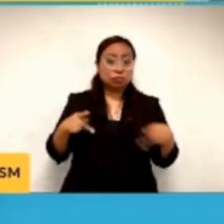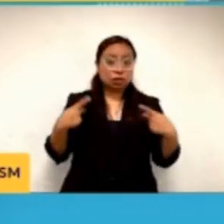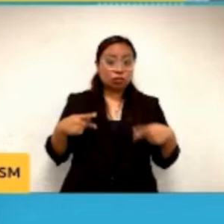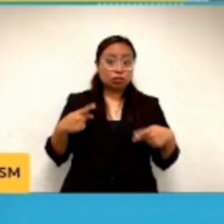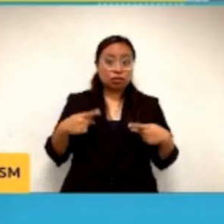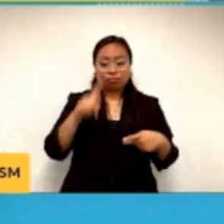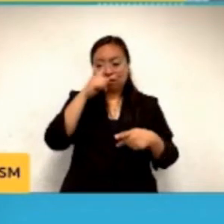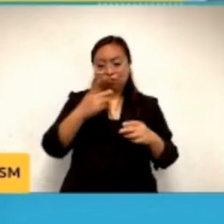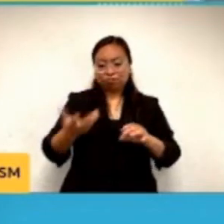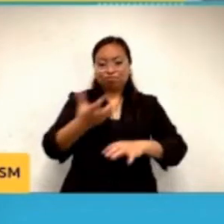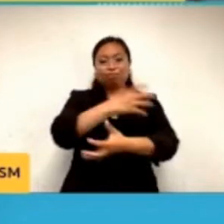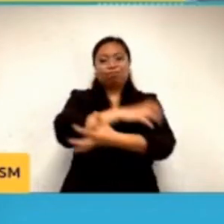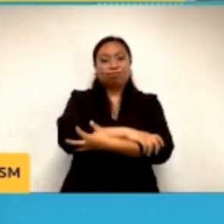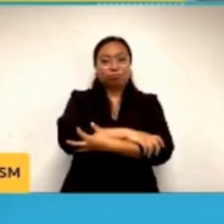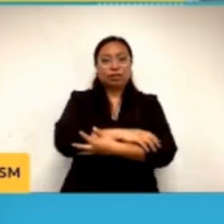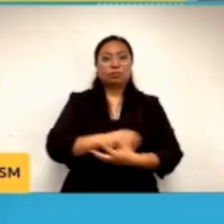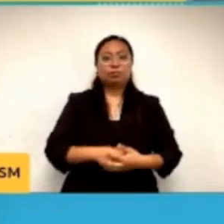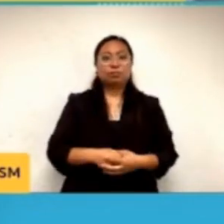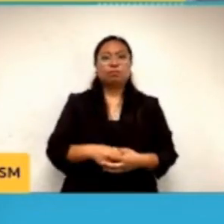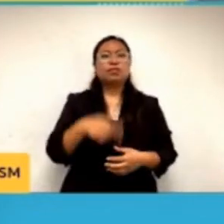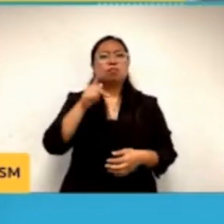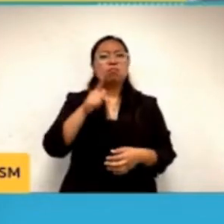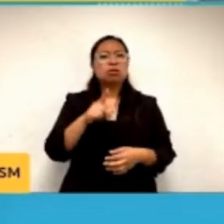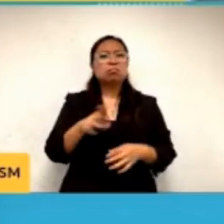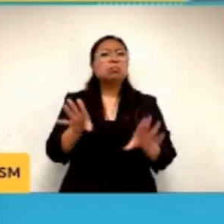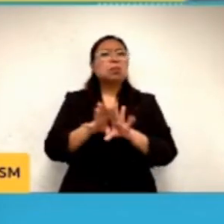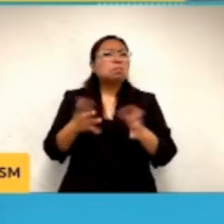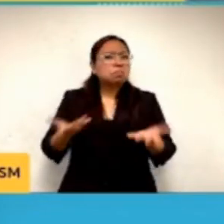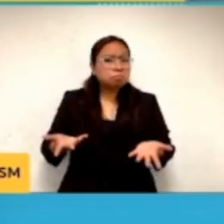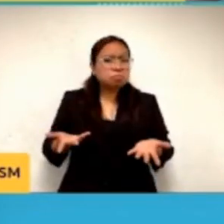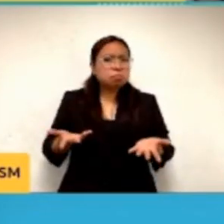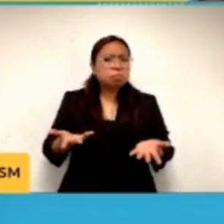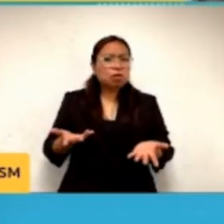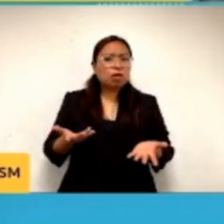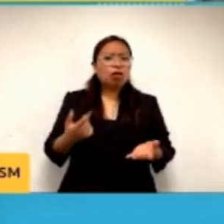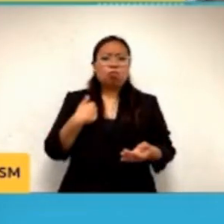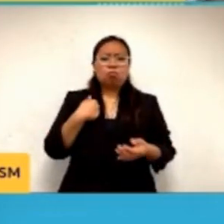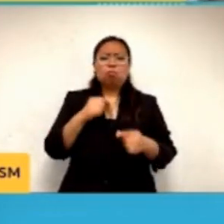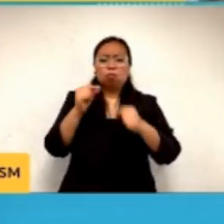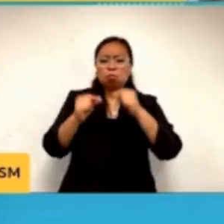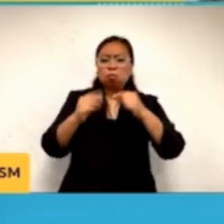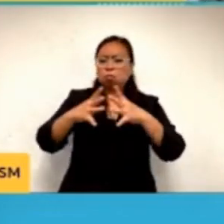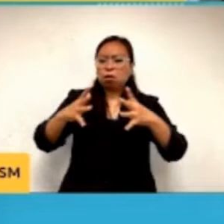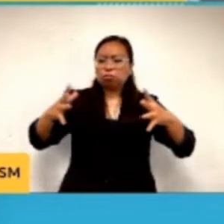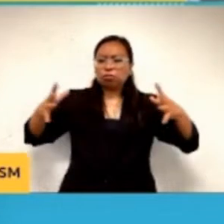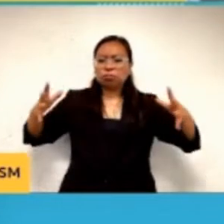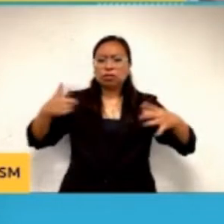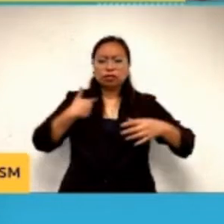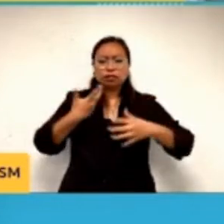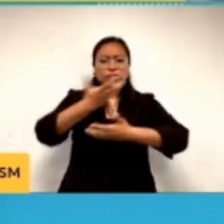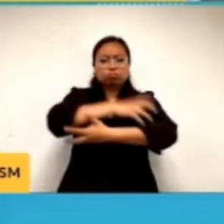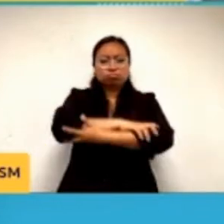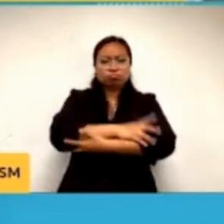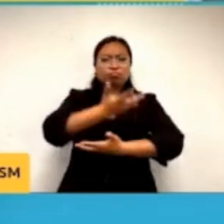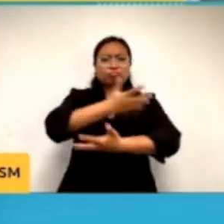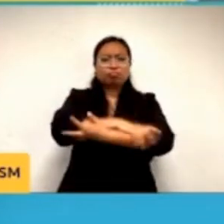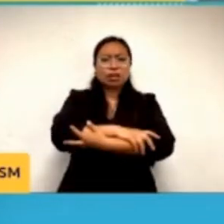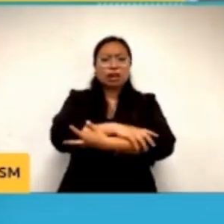Y tú ahorita me vas a decir, bueno, a ver, ¿cómo puedo incrementar mi capital social cuando soy una persona